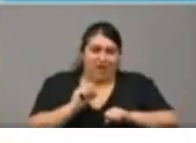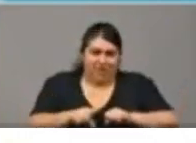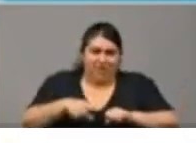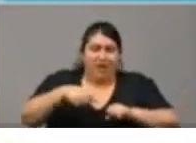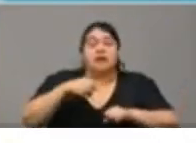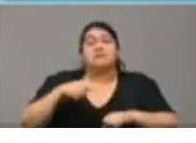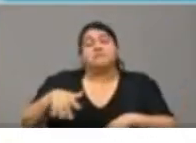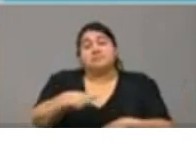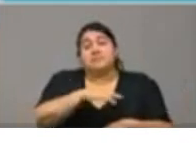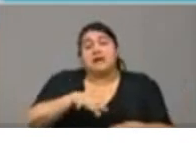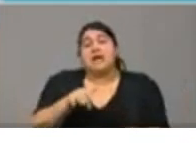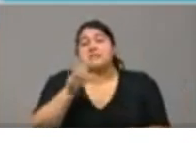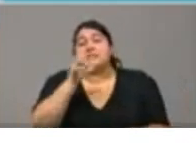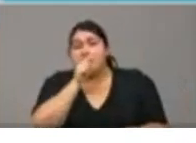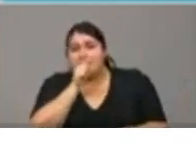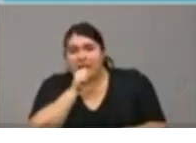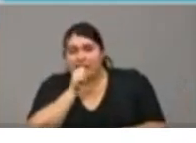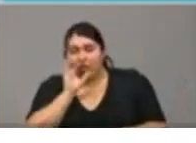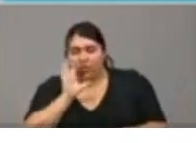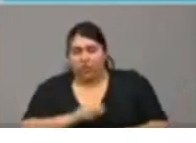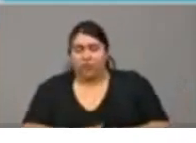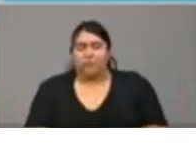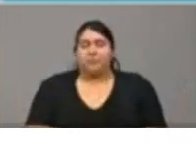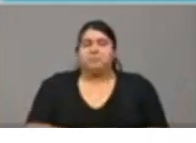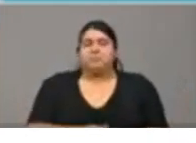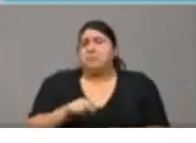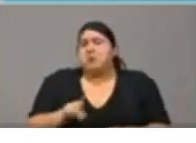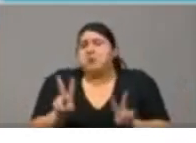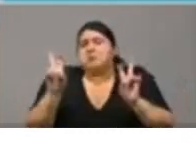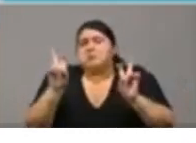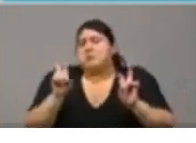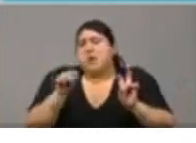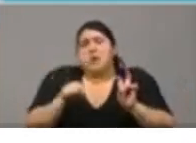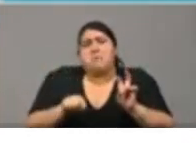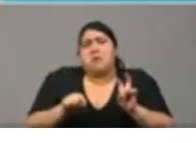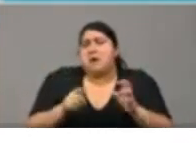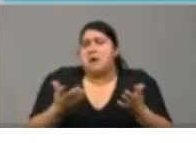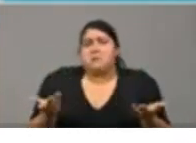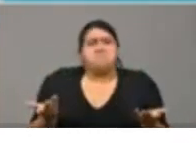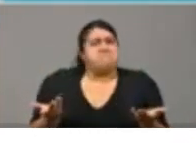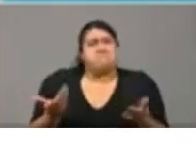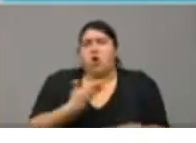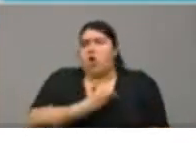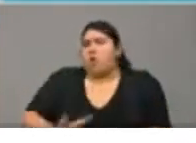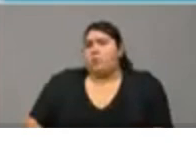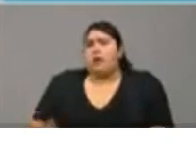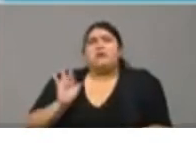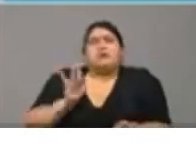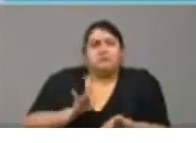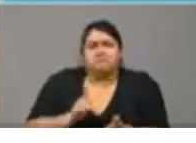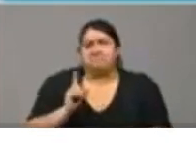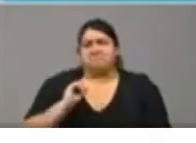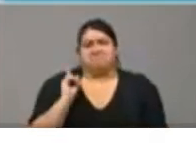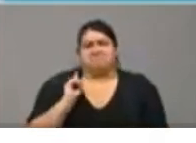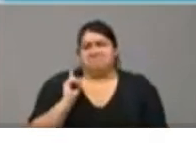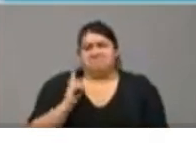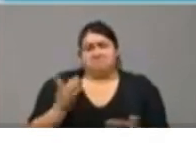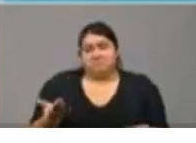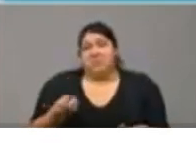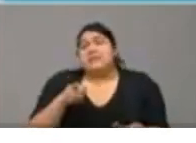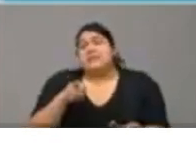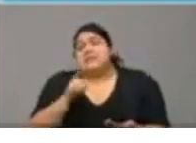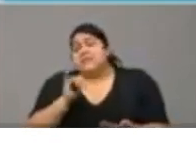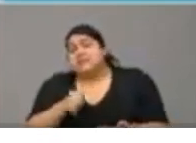en San Pedro pero no es un tema que le compete directamente al ejecutivo eventual si efectivamente se